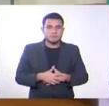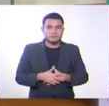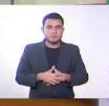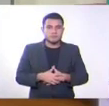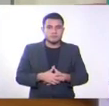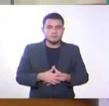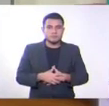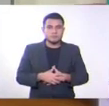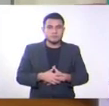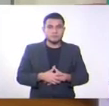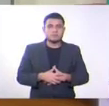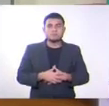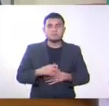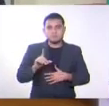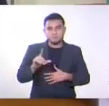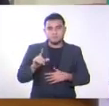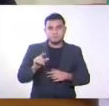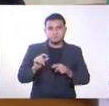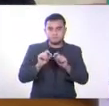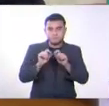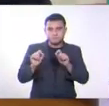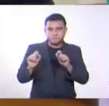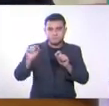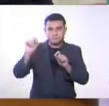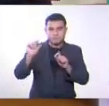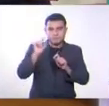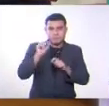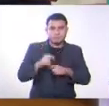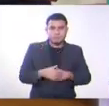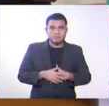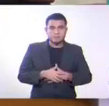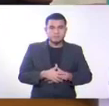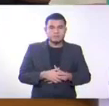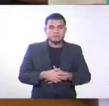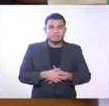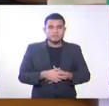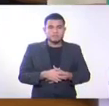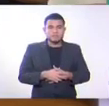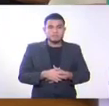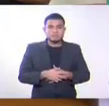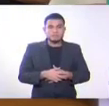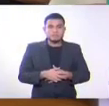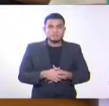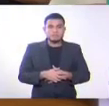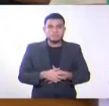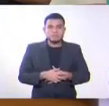Trazar estos lados aquí. exacto. Vámonos con la regla para que nos quede bonito.